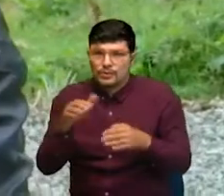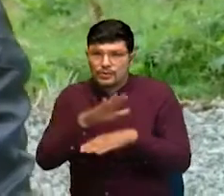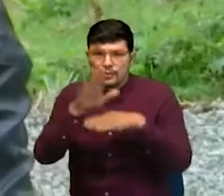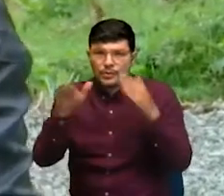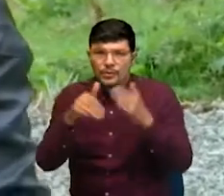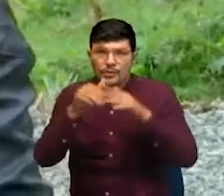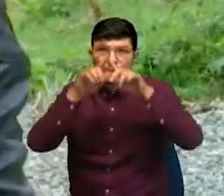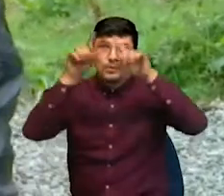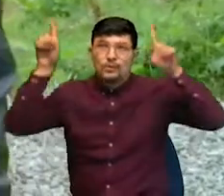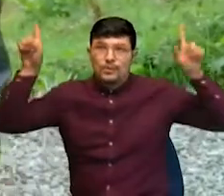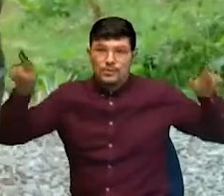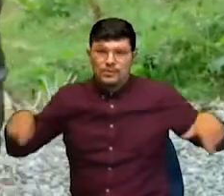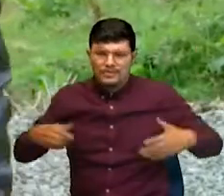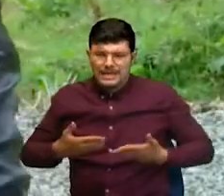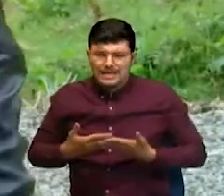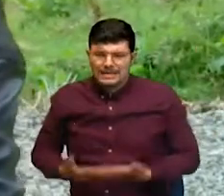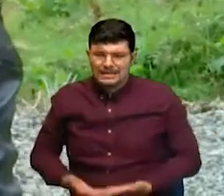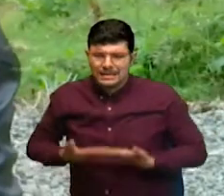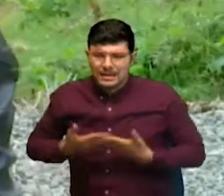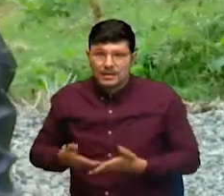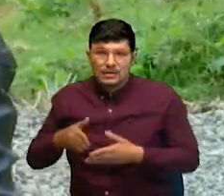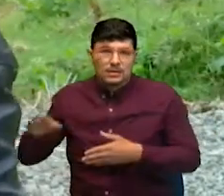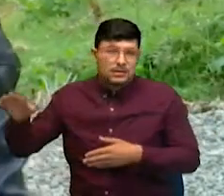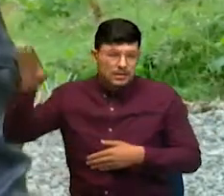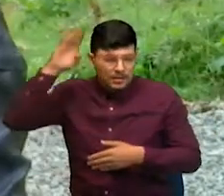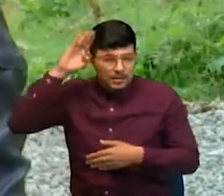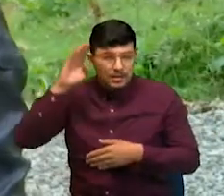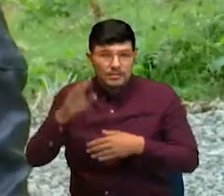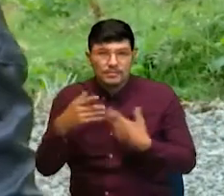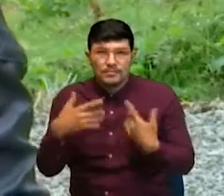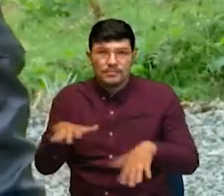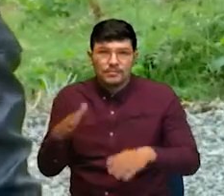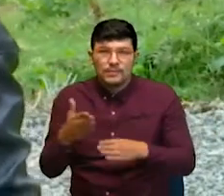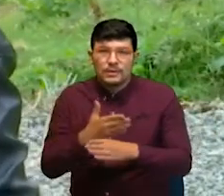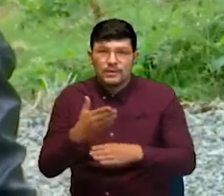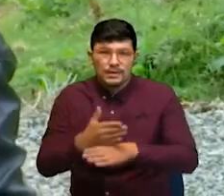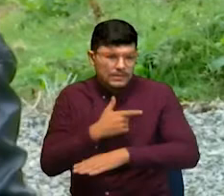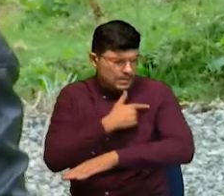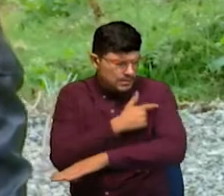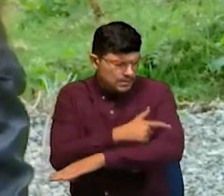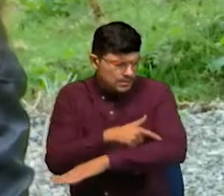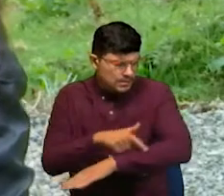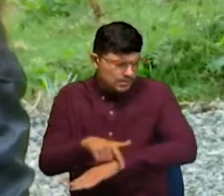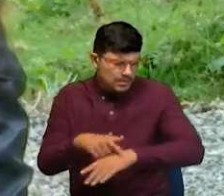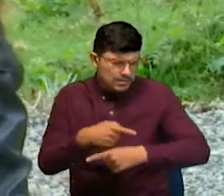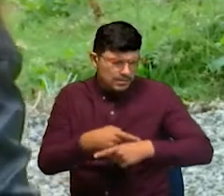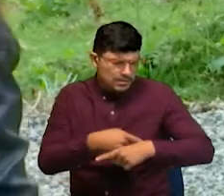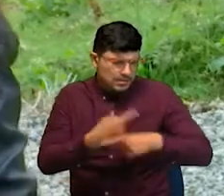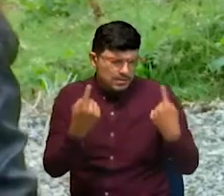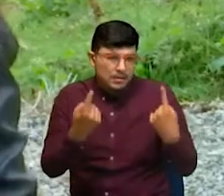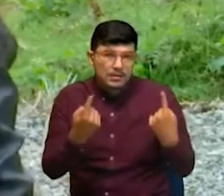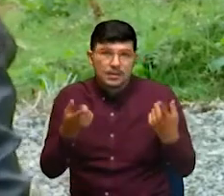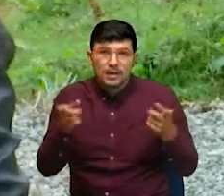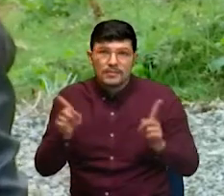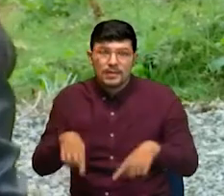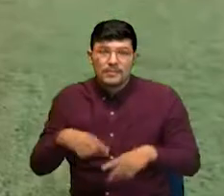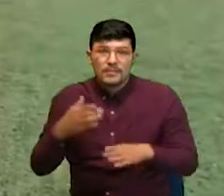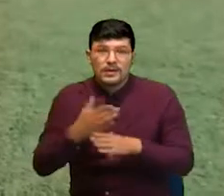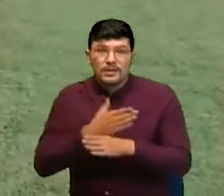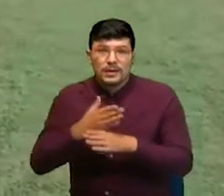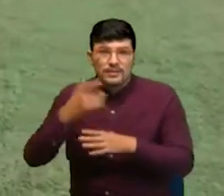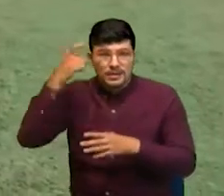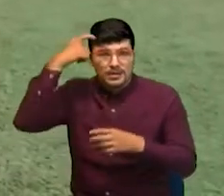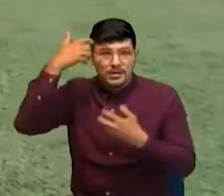portería tiene un traumatismo en el brazo izquierdo tiene una lesión en la rama verde tiene